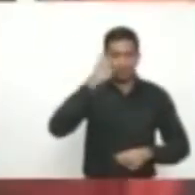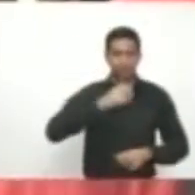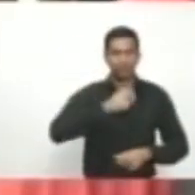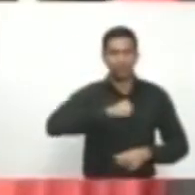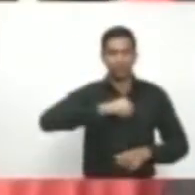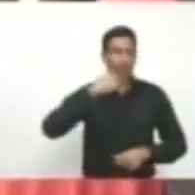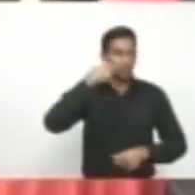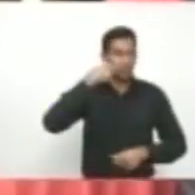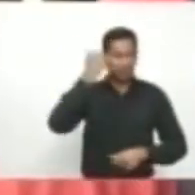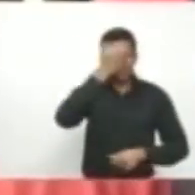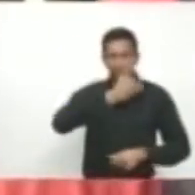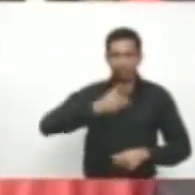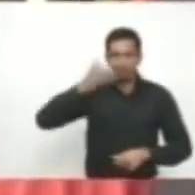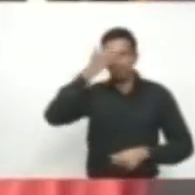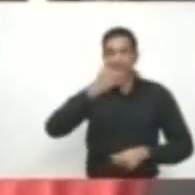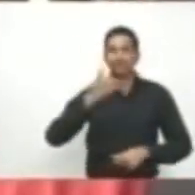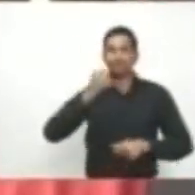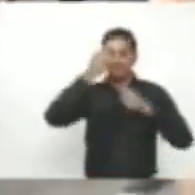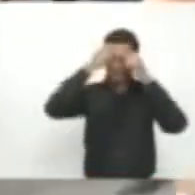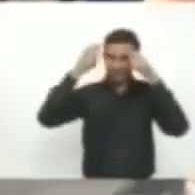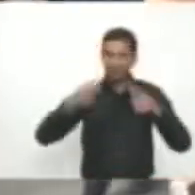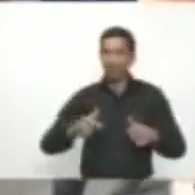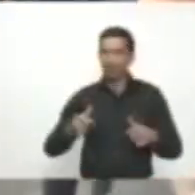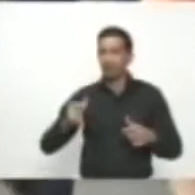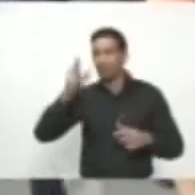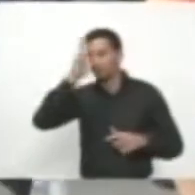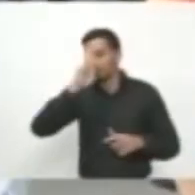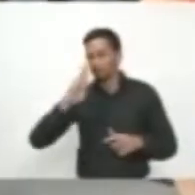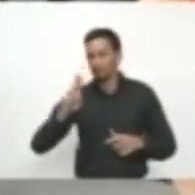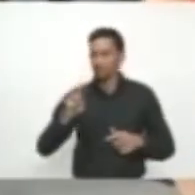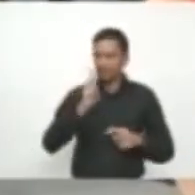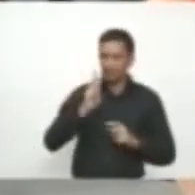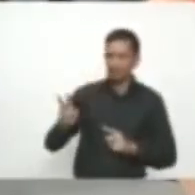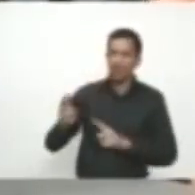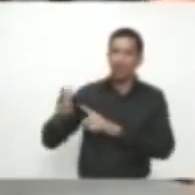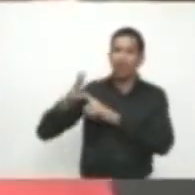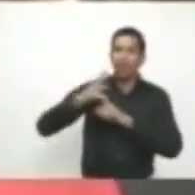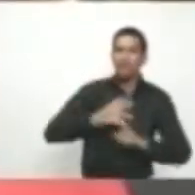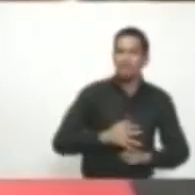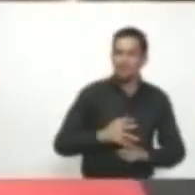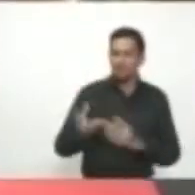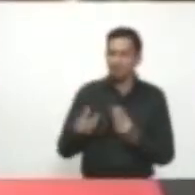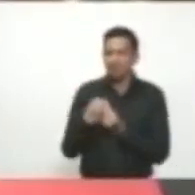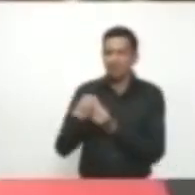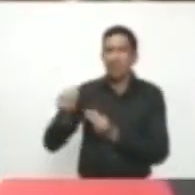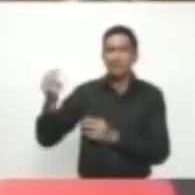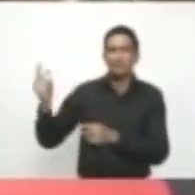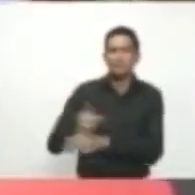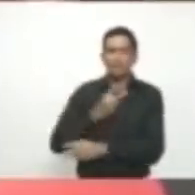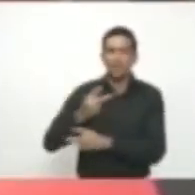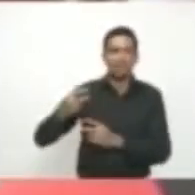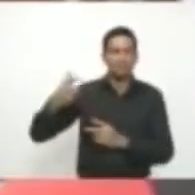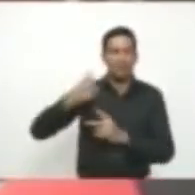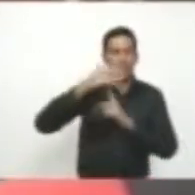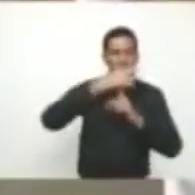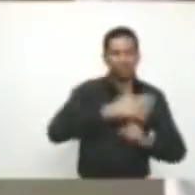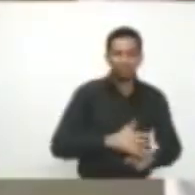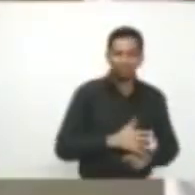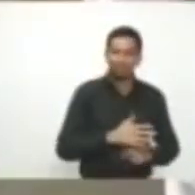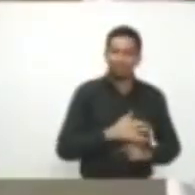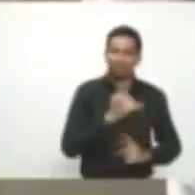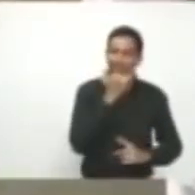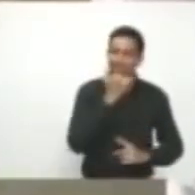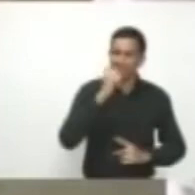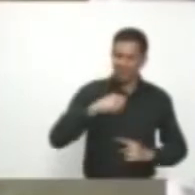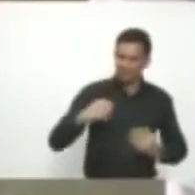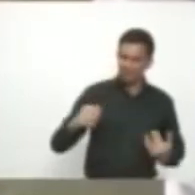la partida en el combate de las bandas criminales y debe reconocer su existencia para permitir las herramientas legales para atacarlas con los